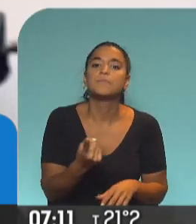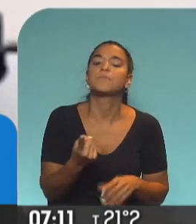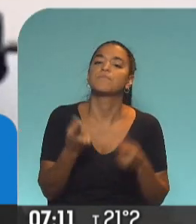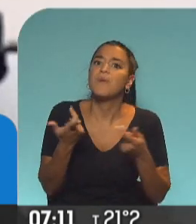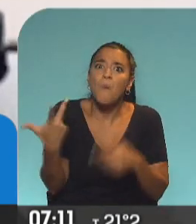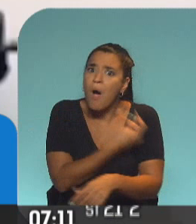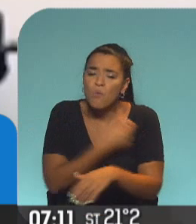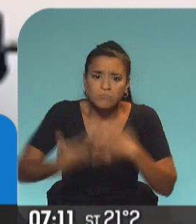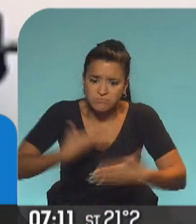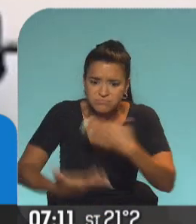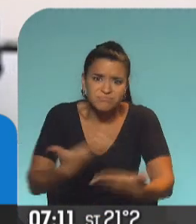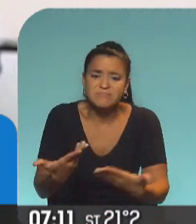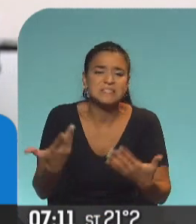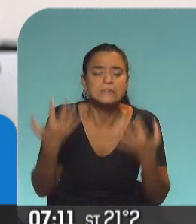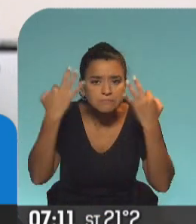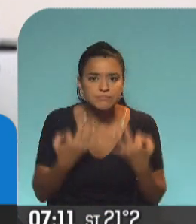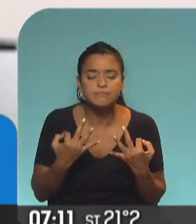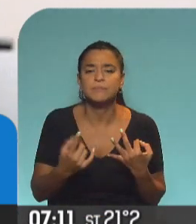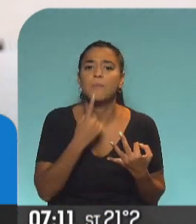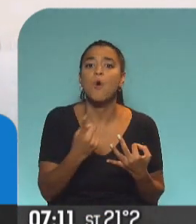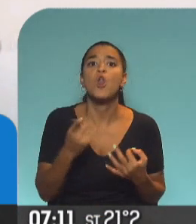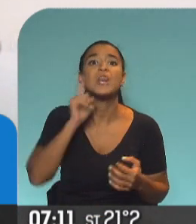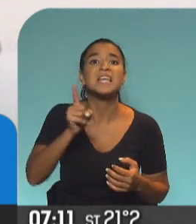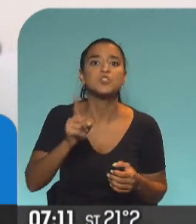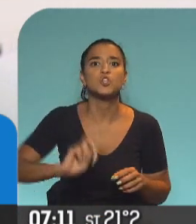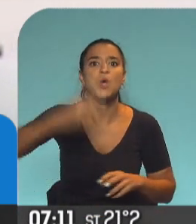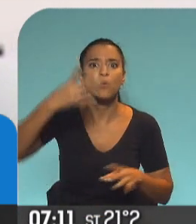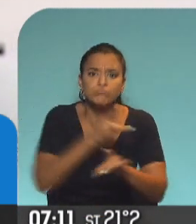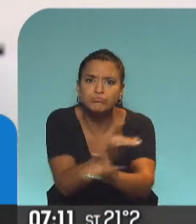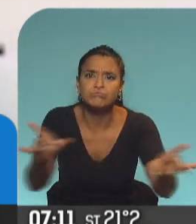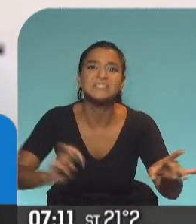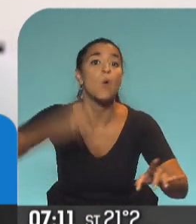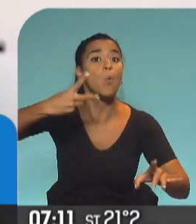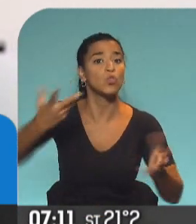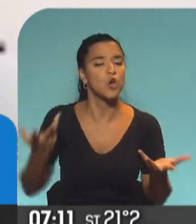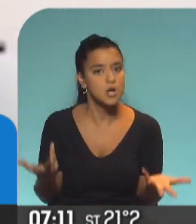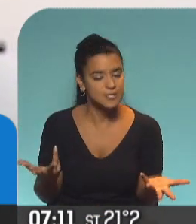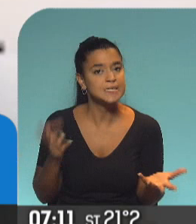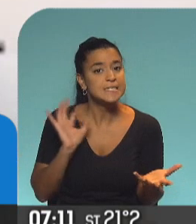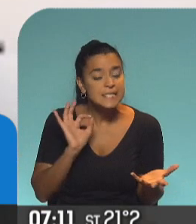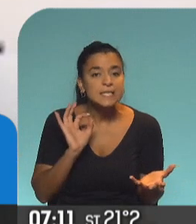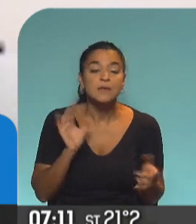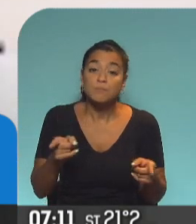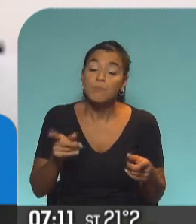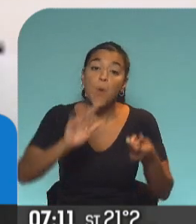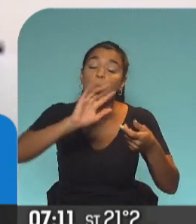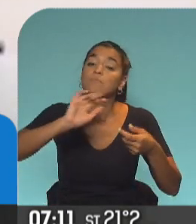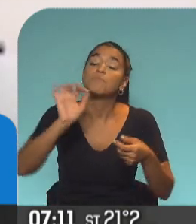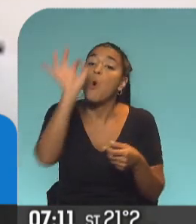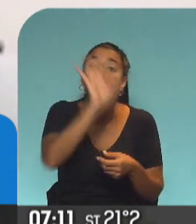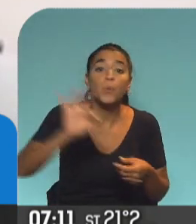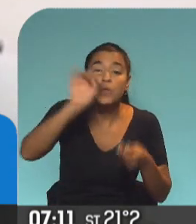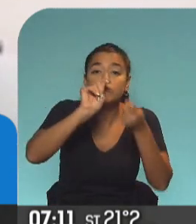de gente antes que el otoño llegue, por el riesgo de la segunda ola, que además es un virus que va mutando y